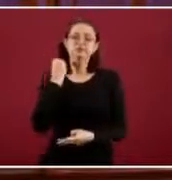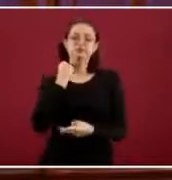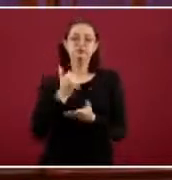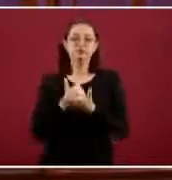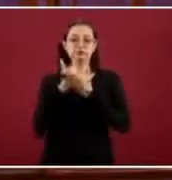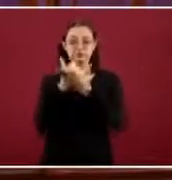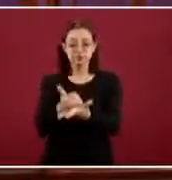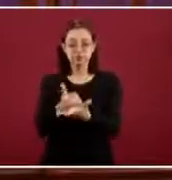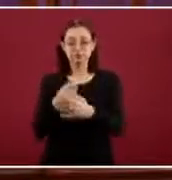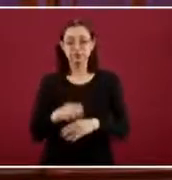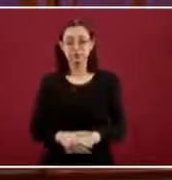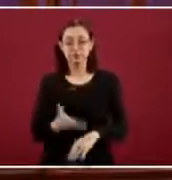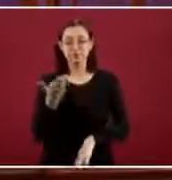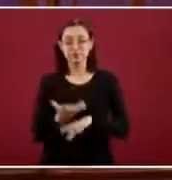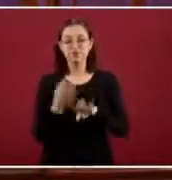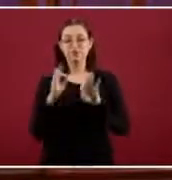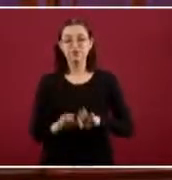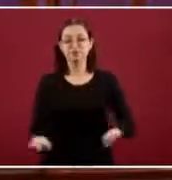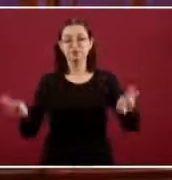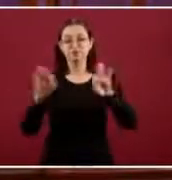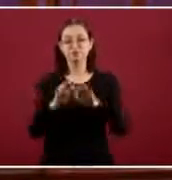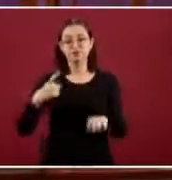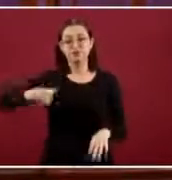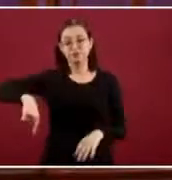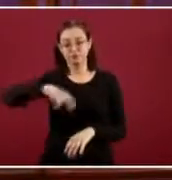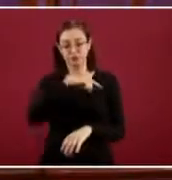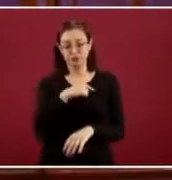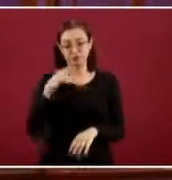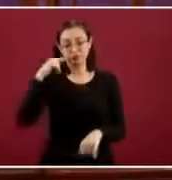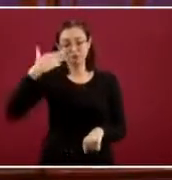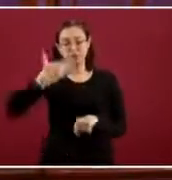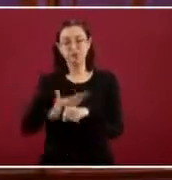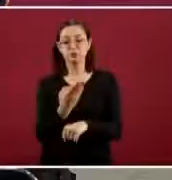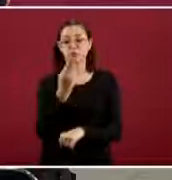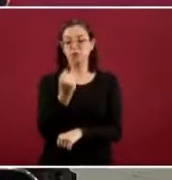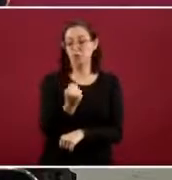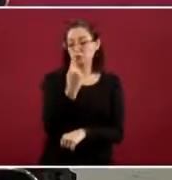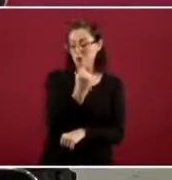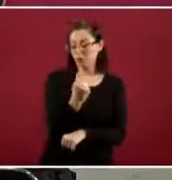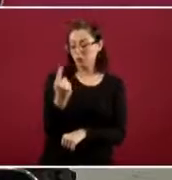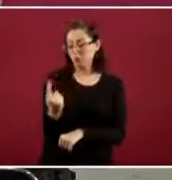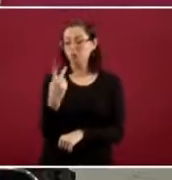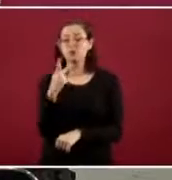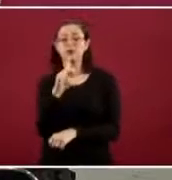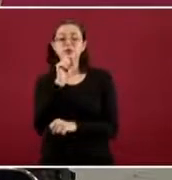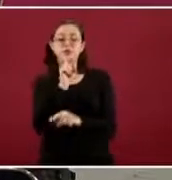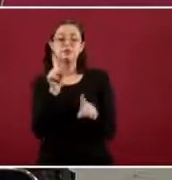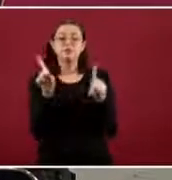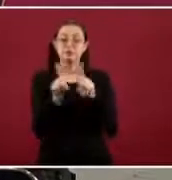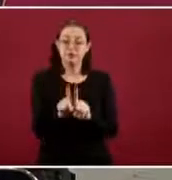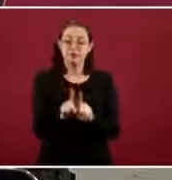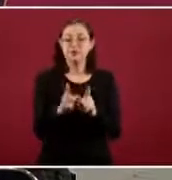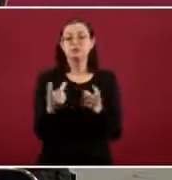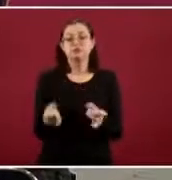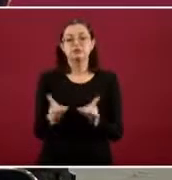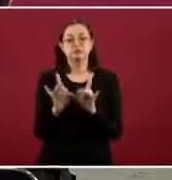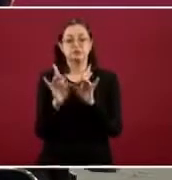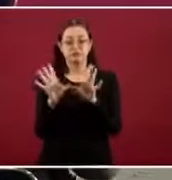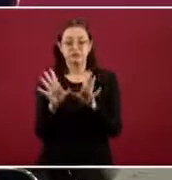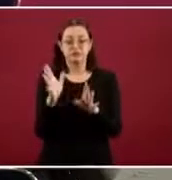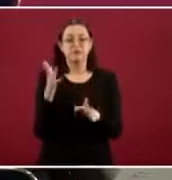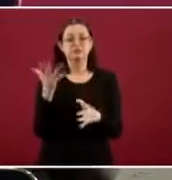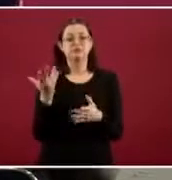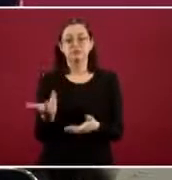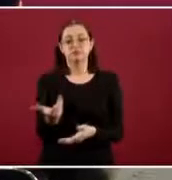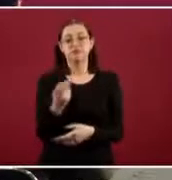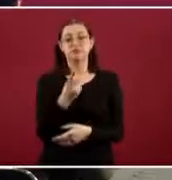muy importante hacer un uso muy responsable del 911, pero también en todos los casos que se requieran hacer uso de eso,